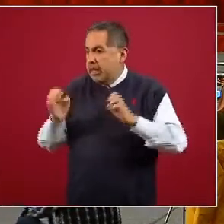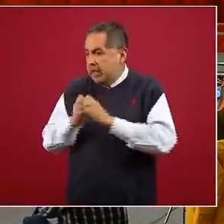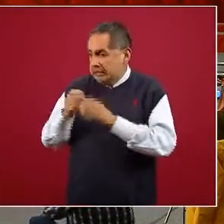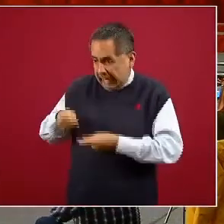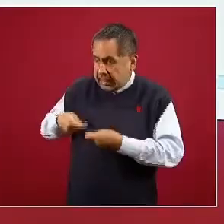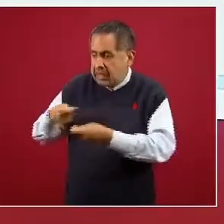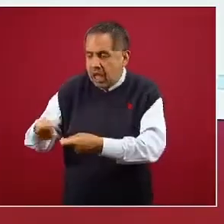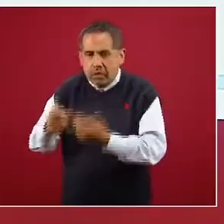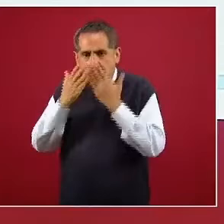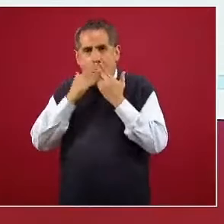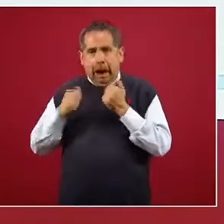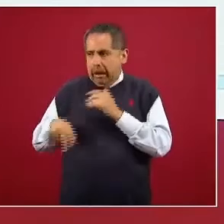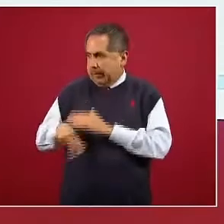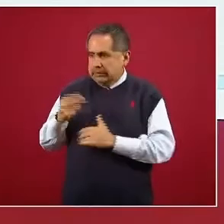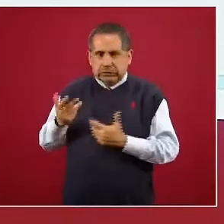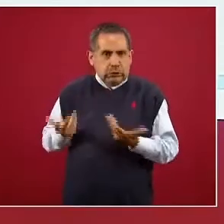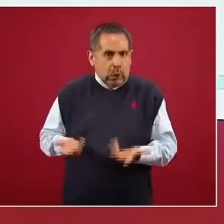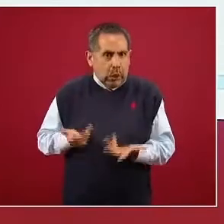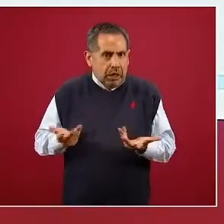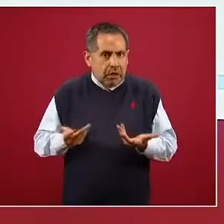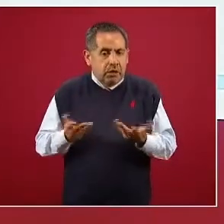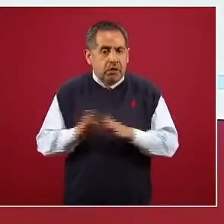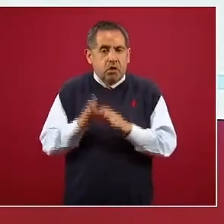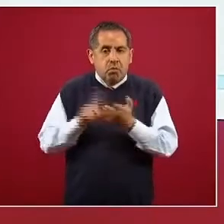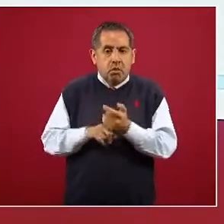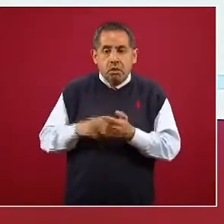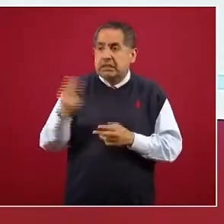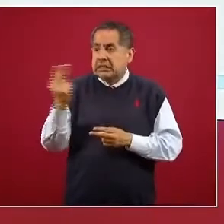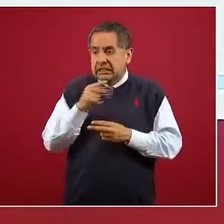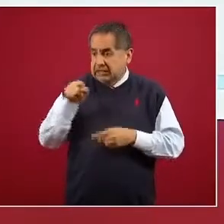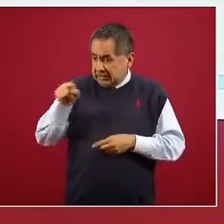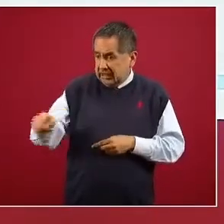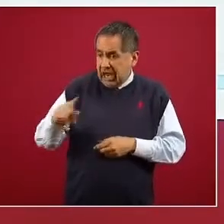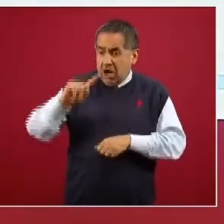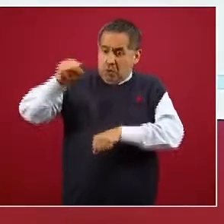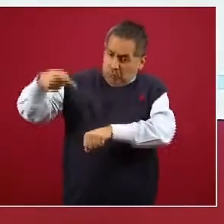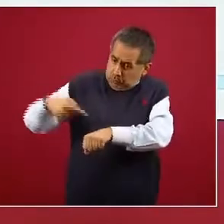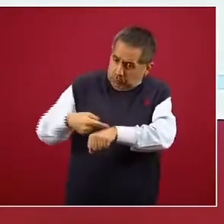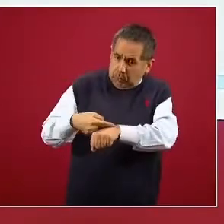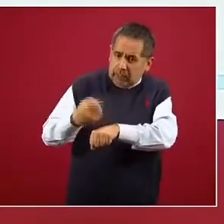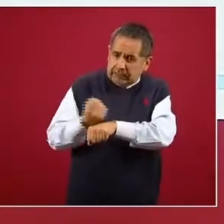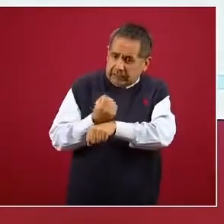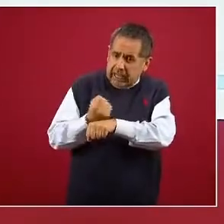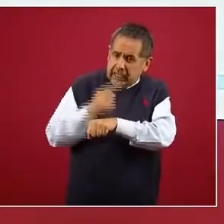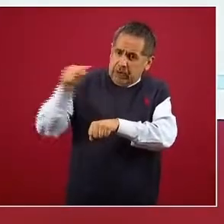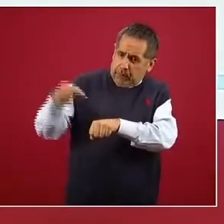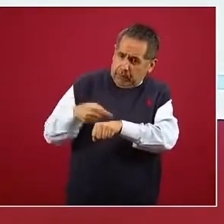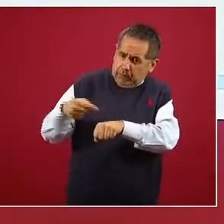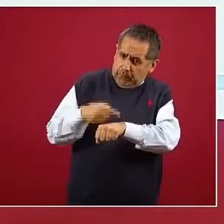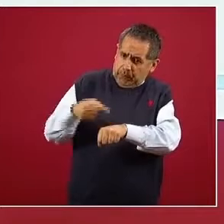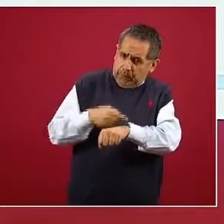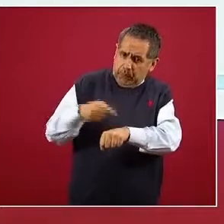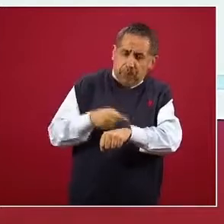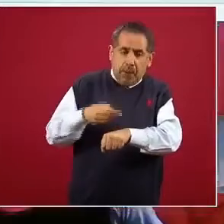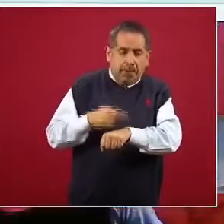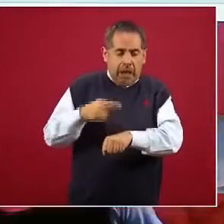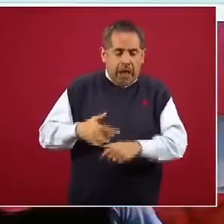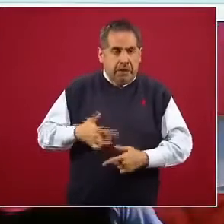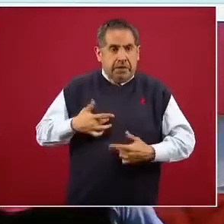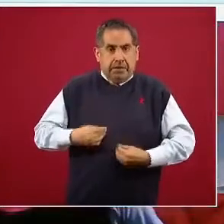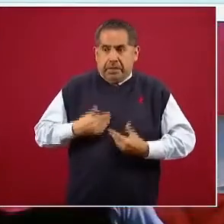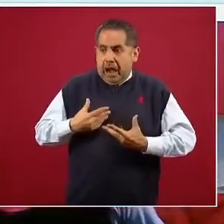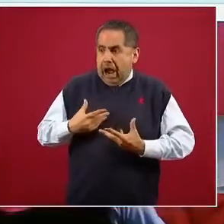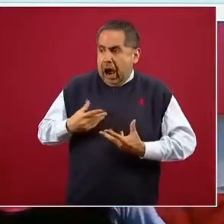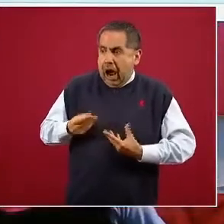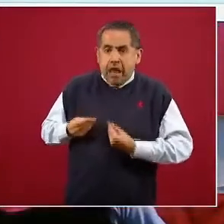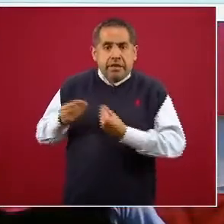demandas ordinarias y extraordinarias que requieren transfusión sanguínea para seguir dando continuidad a la atención médica